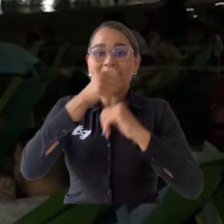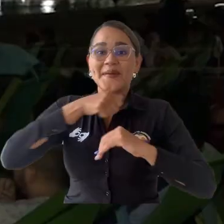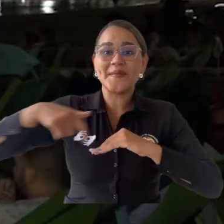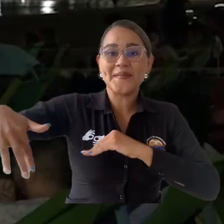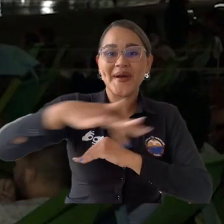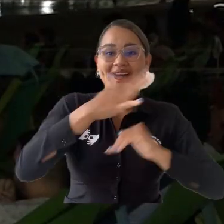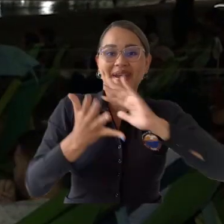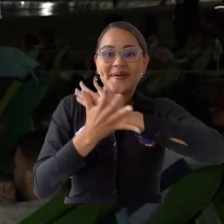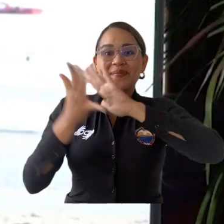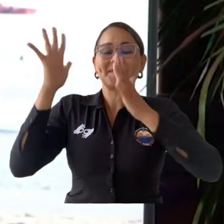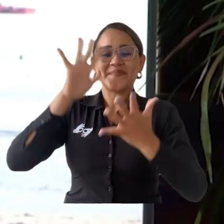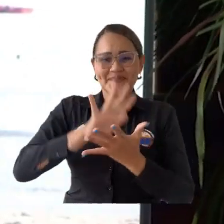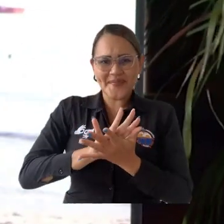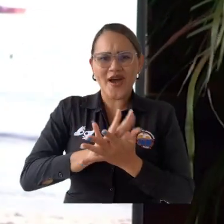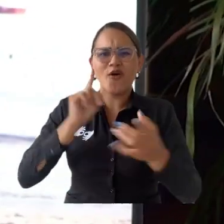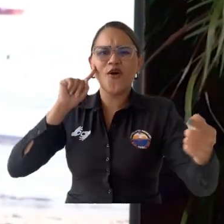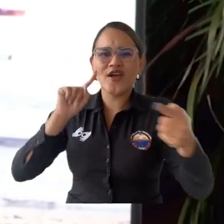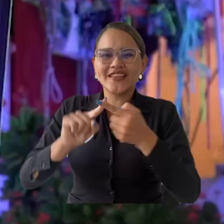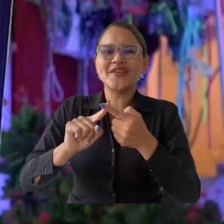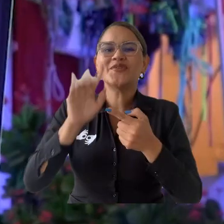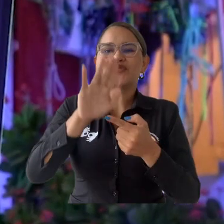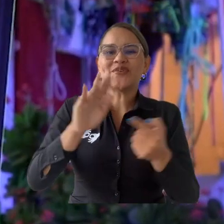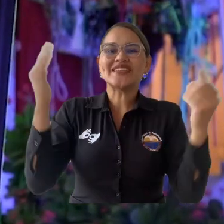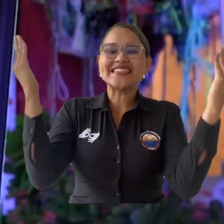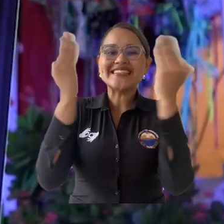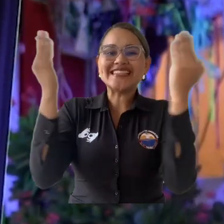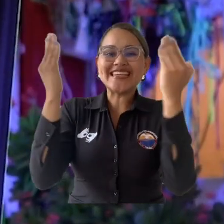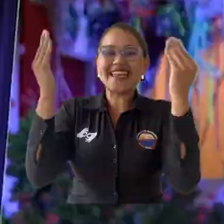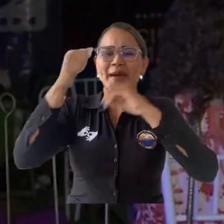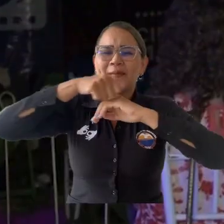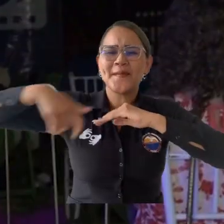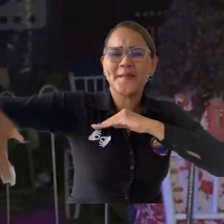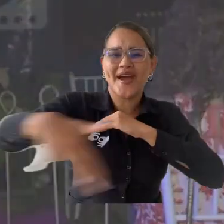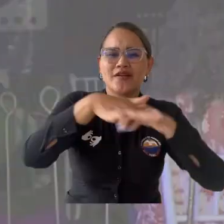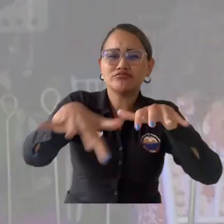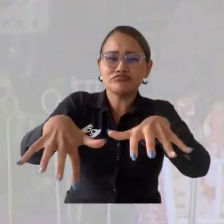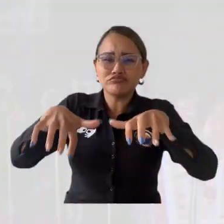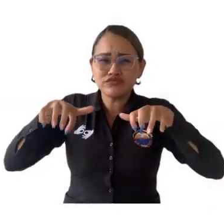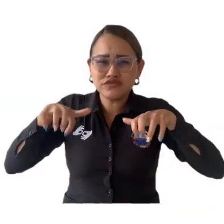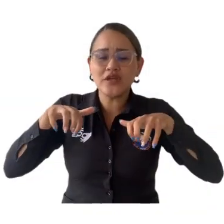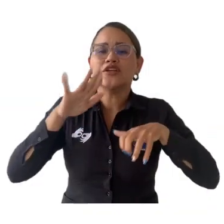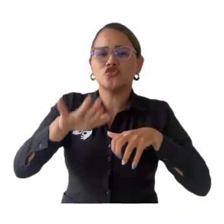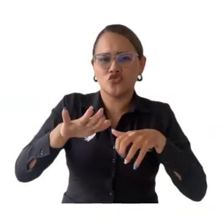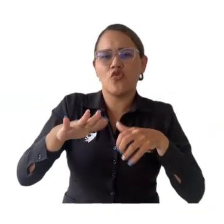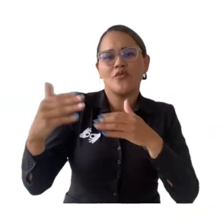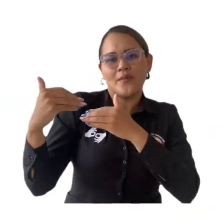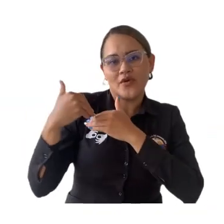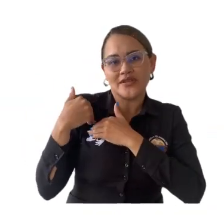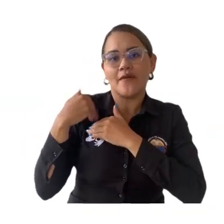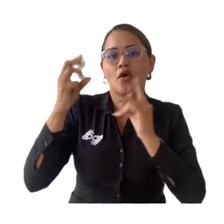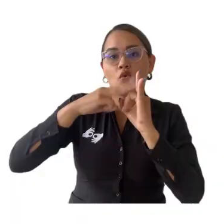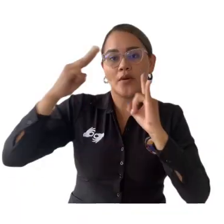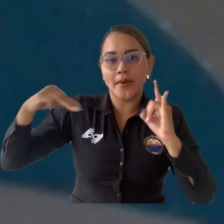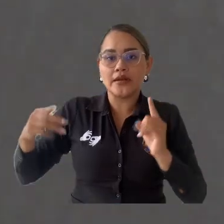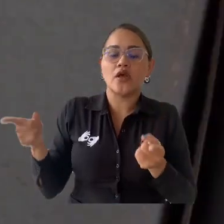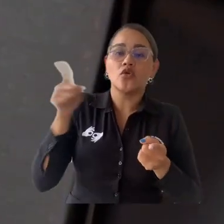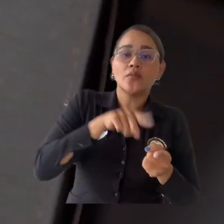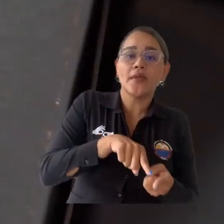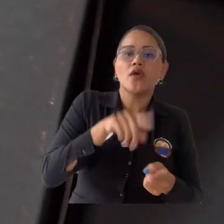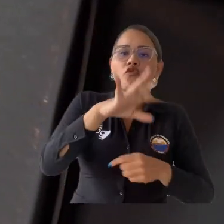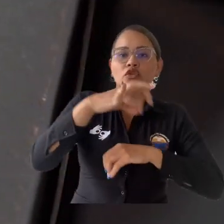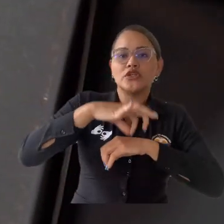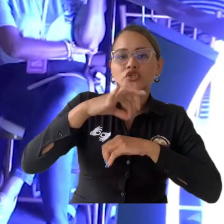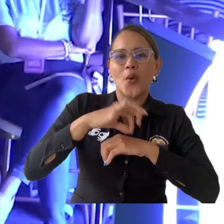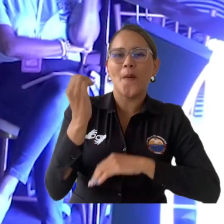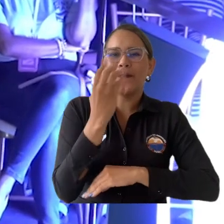El cine, el mar y la paz fue el eje central de Cine al Mar, festival cinematográfico apoyado por la Universidad del Magdalena y dirigido